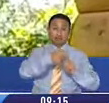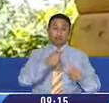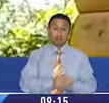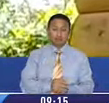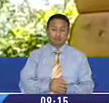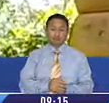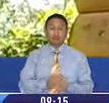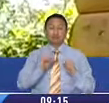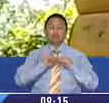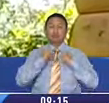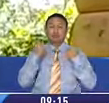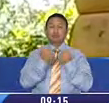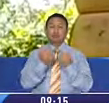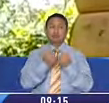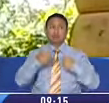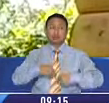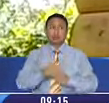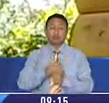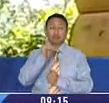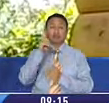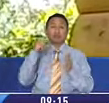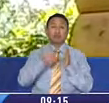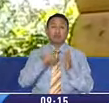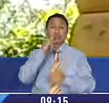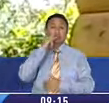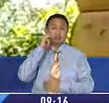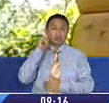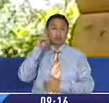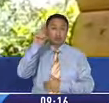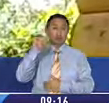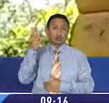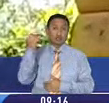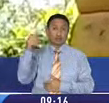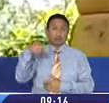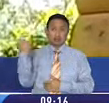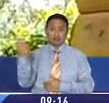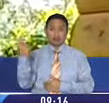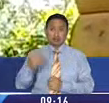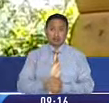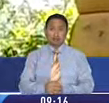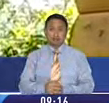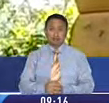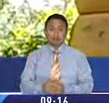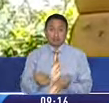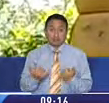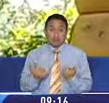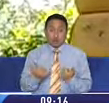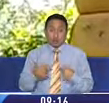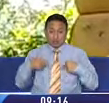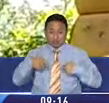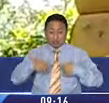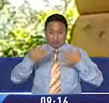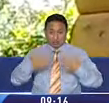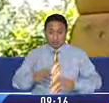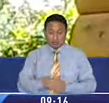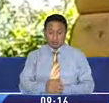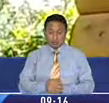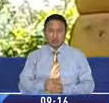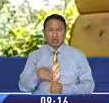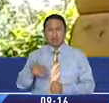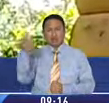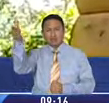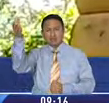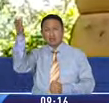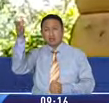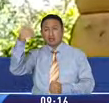civil, tenemos registrados más de 1,000 niños desde el 2014 que han quedado en orfandad. Al momento de concretar ese discurso